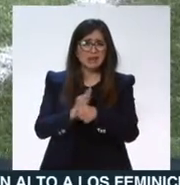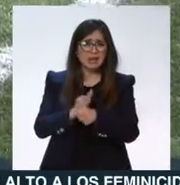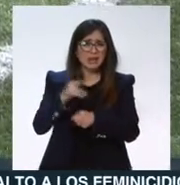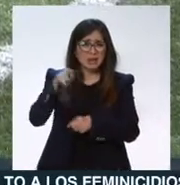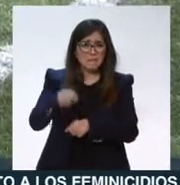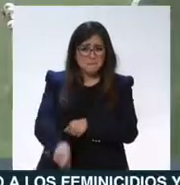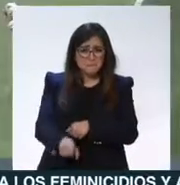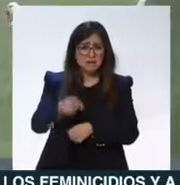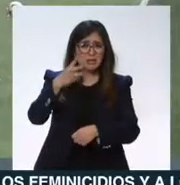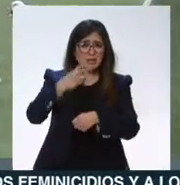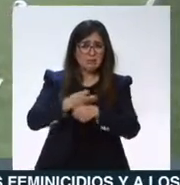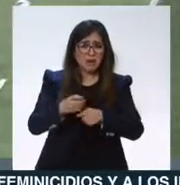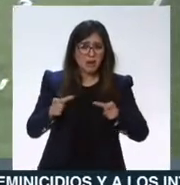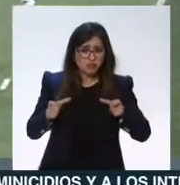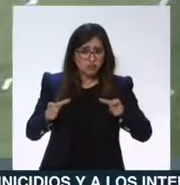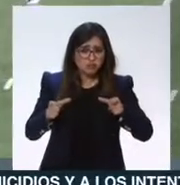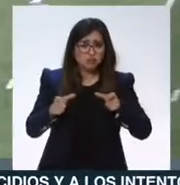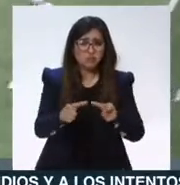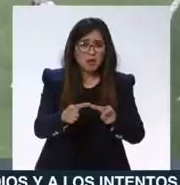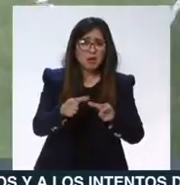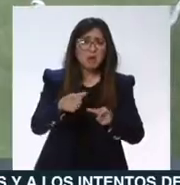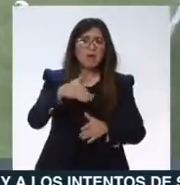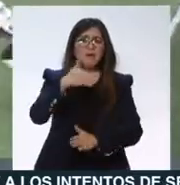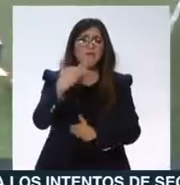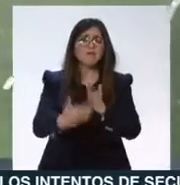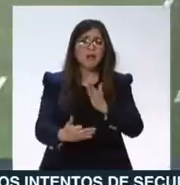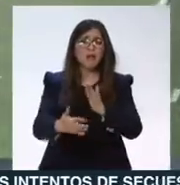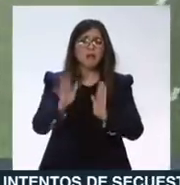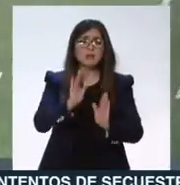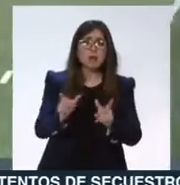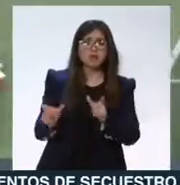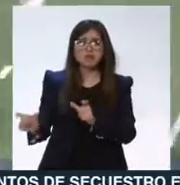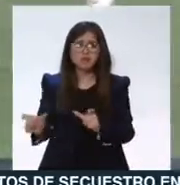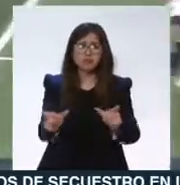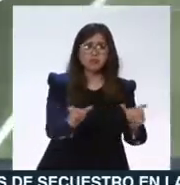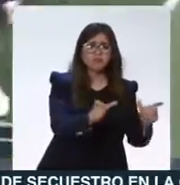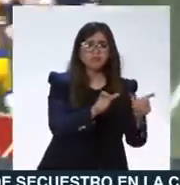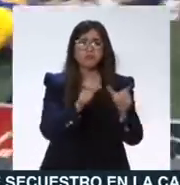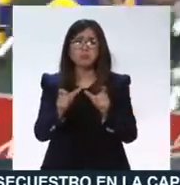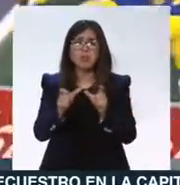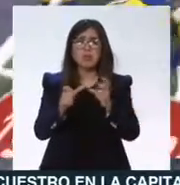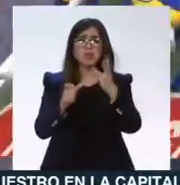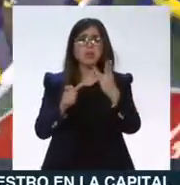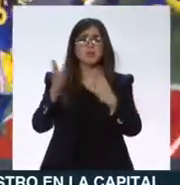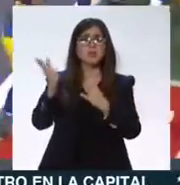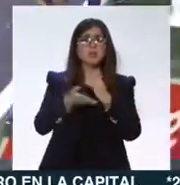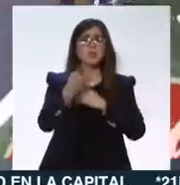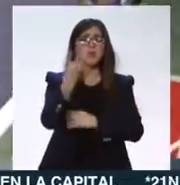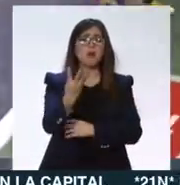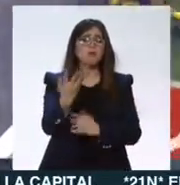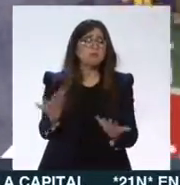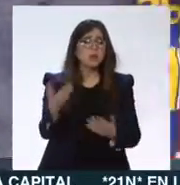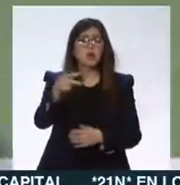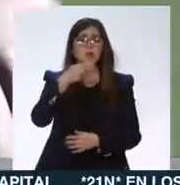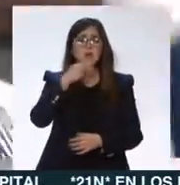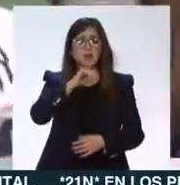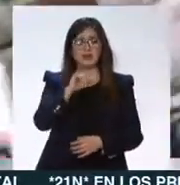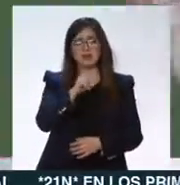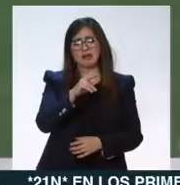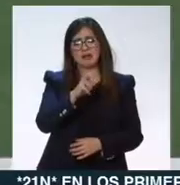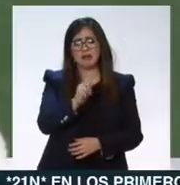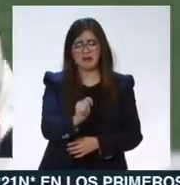serie ofensiva apenas la pudieron completar hasta el tercer cuarto. Nefasto lo que tuvo Jared Goff, solo lanzó